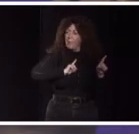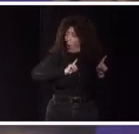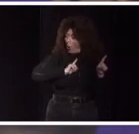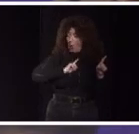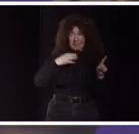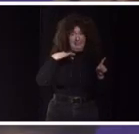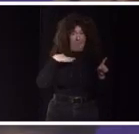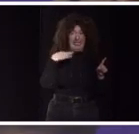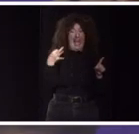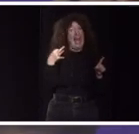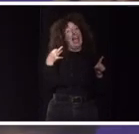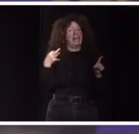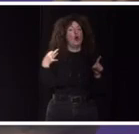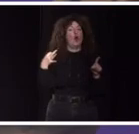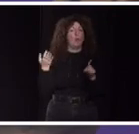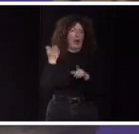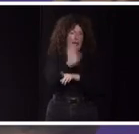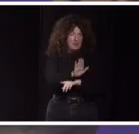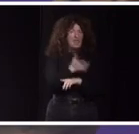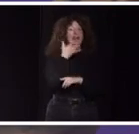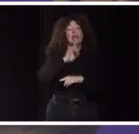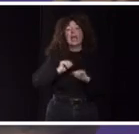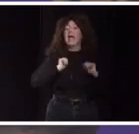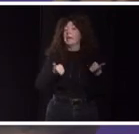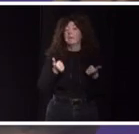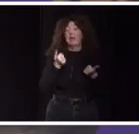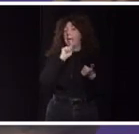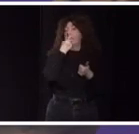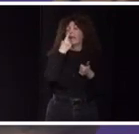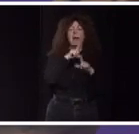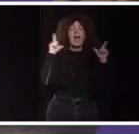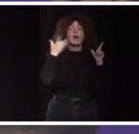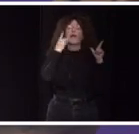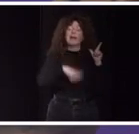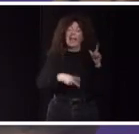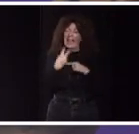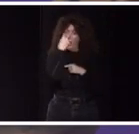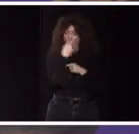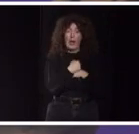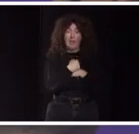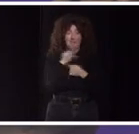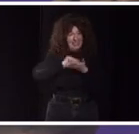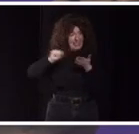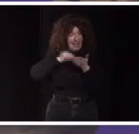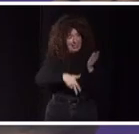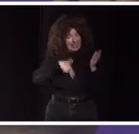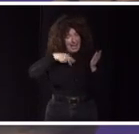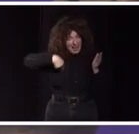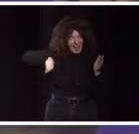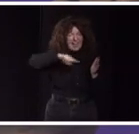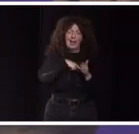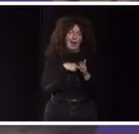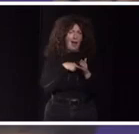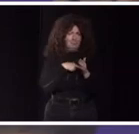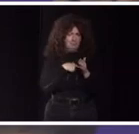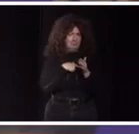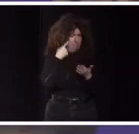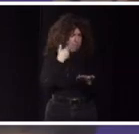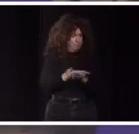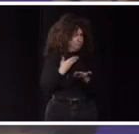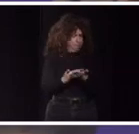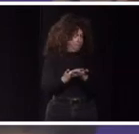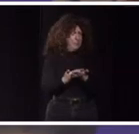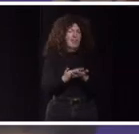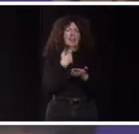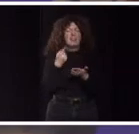vuestras representantes, empezando por nuestra secretaria general, Yone Belarra. Es urgente